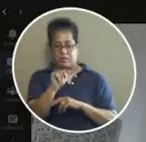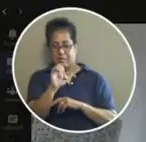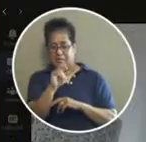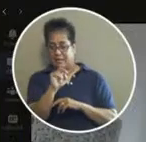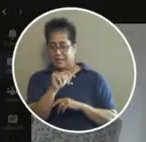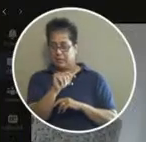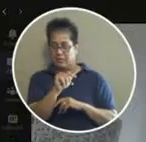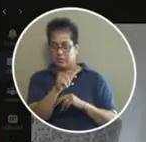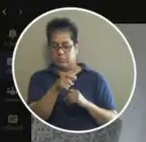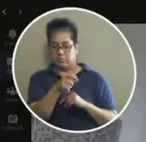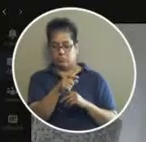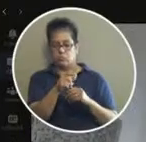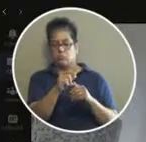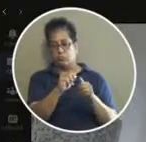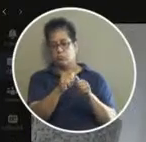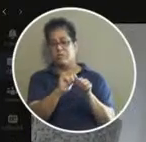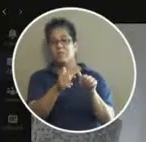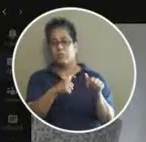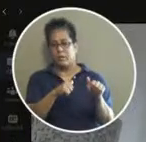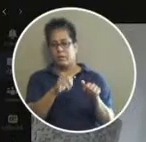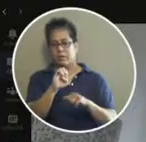avoid the eviction.